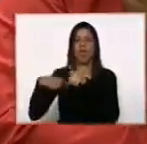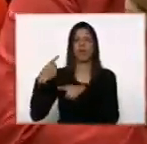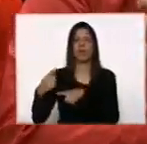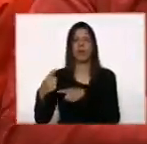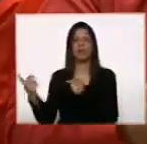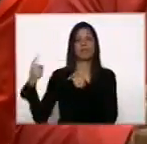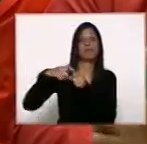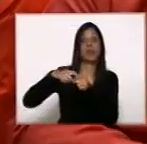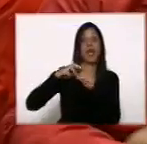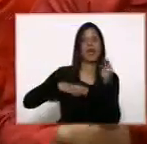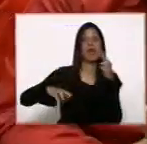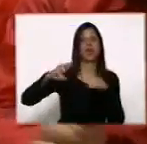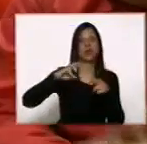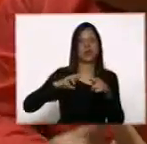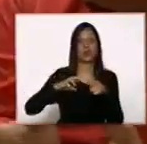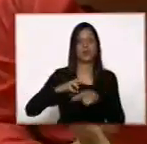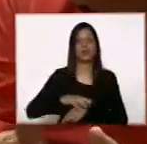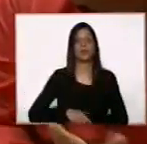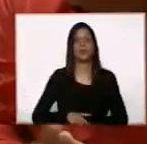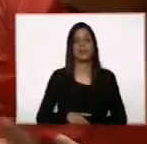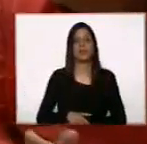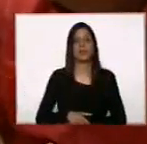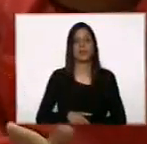este proceso revolucionario.